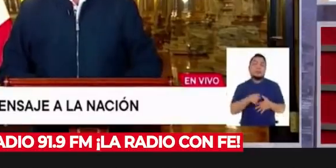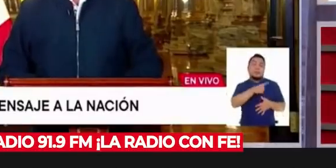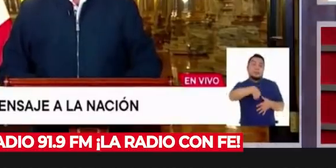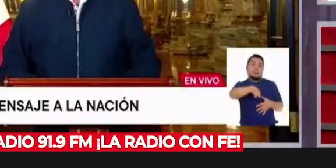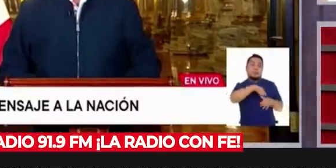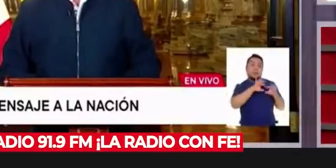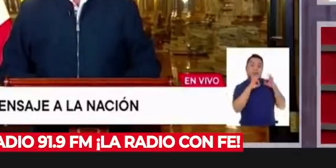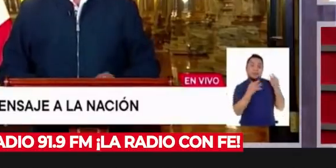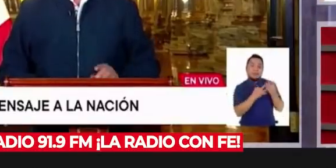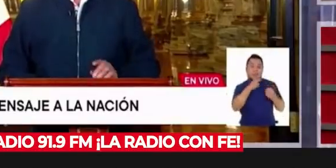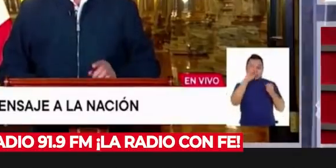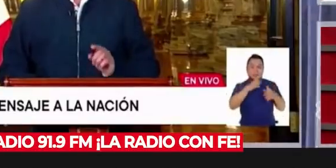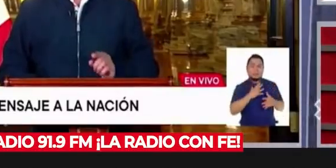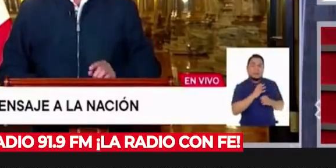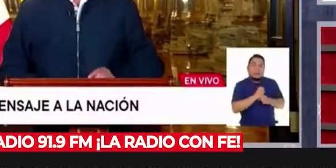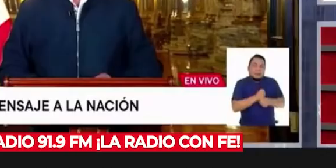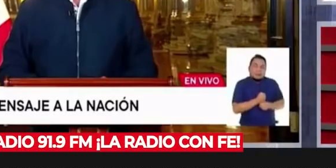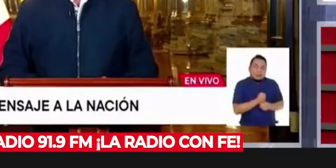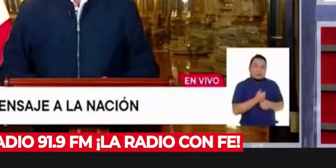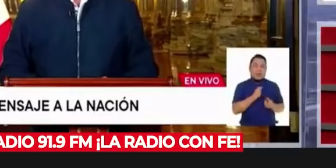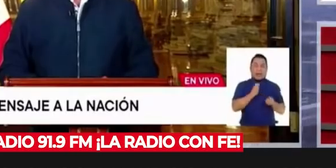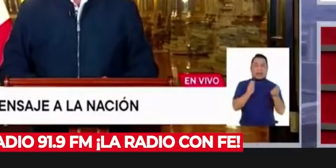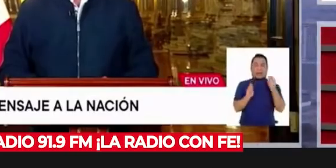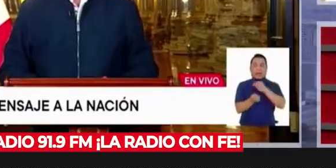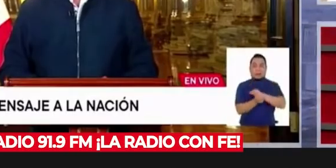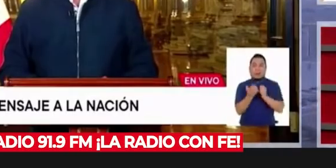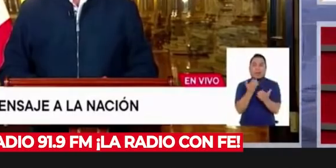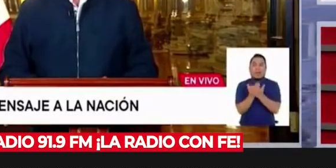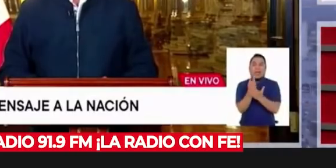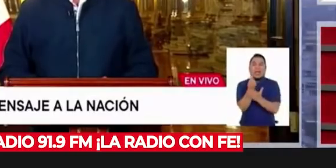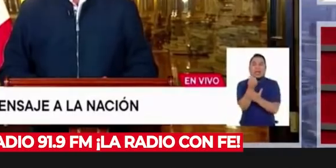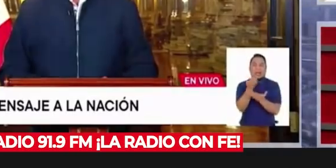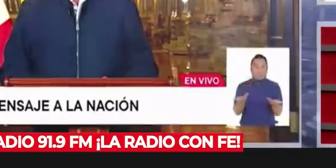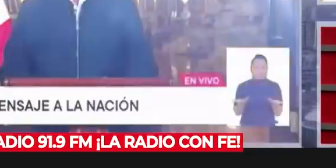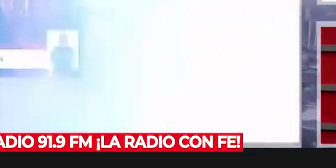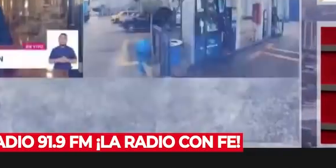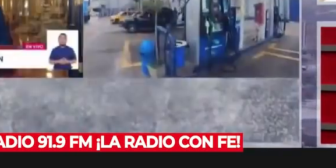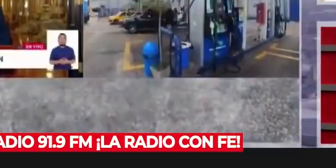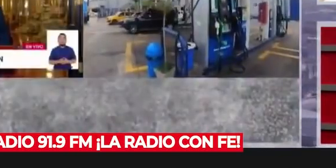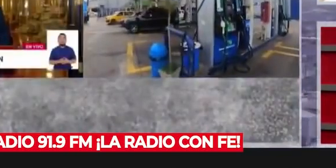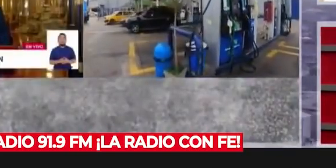y Dinamita, porque esto va a reventar entre gente